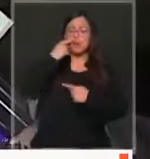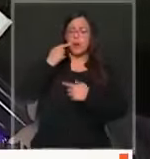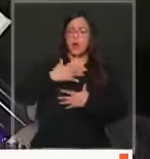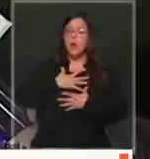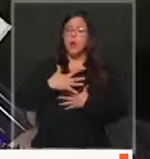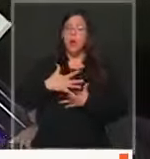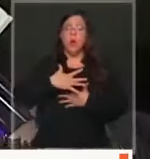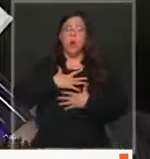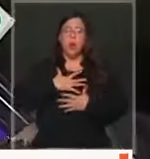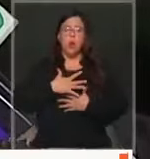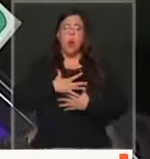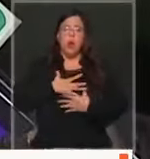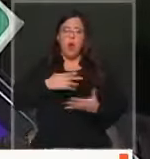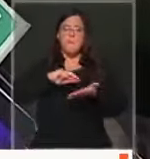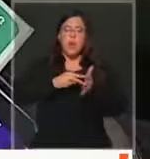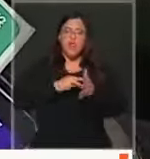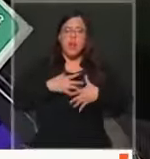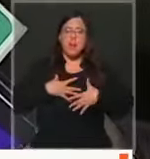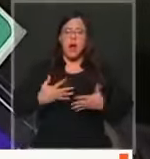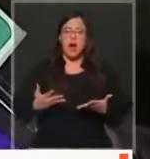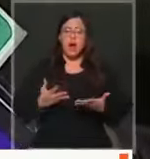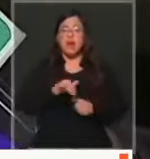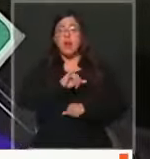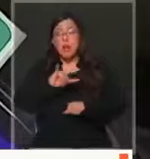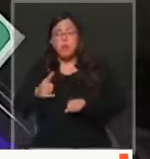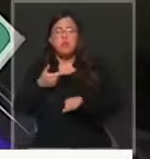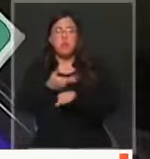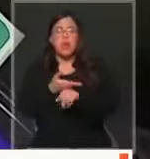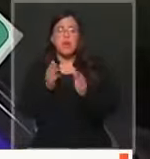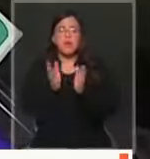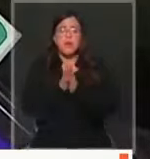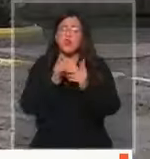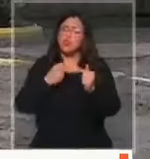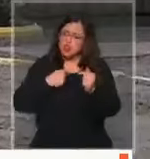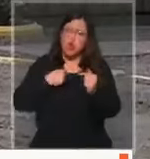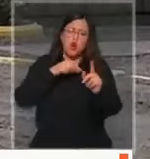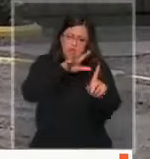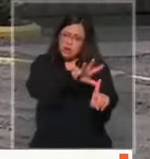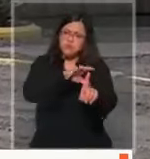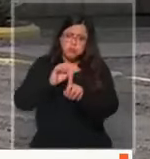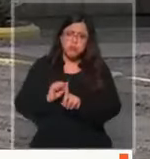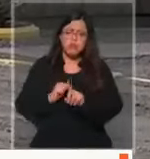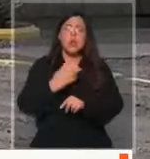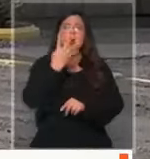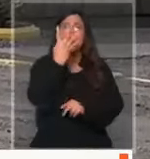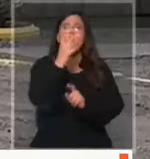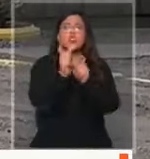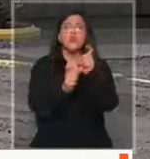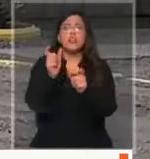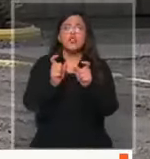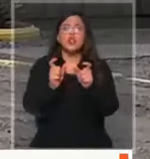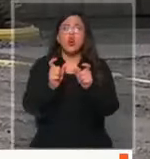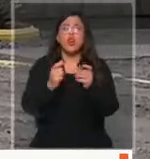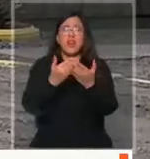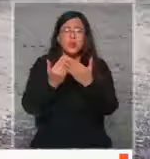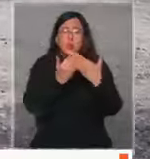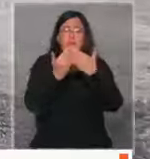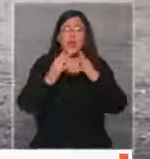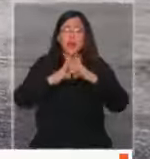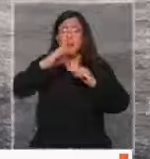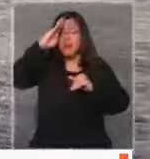complicados. Y luego de eso pedir que me lo dejen llevármelo por mis medios. 4 conscriptos siguen en estado grave,